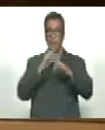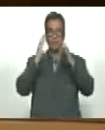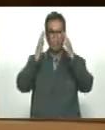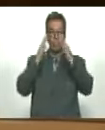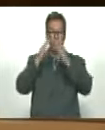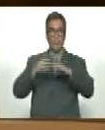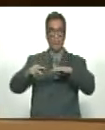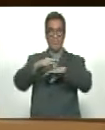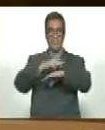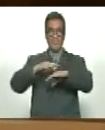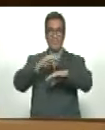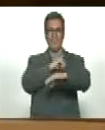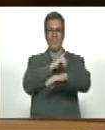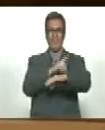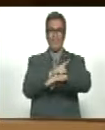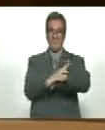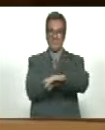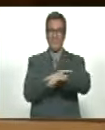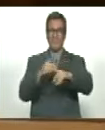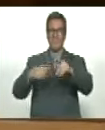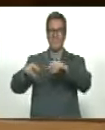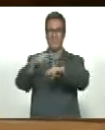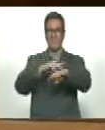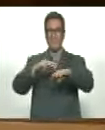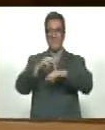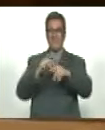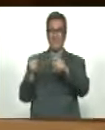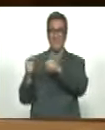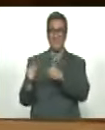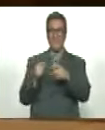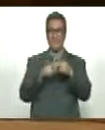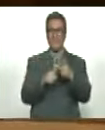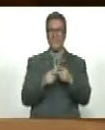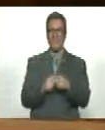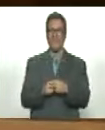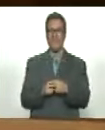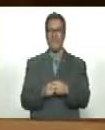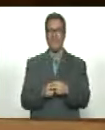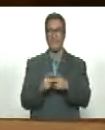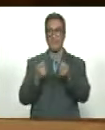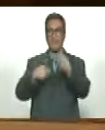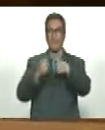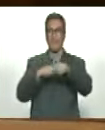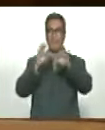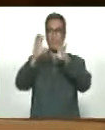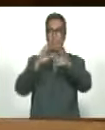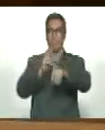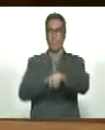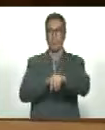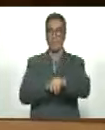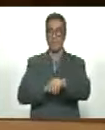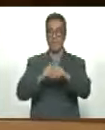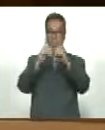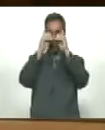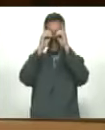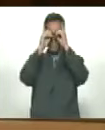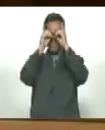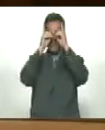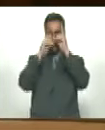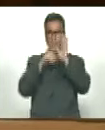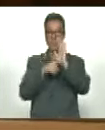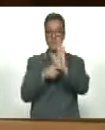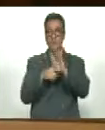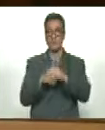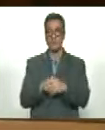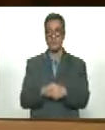Ministros y ministra del Poder Popular de Economía, Finanzas y Comercio Exterior, la doctora Delcy